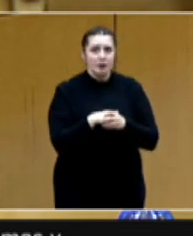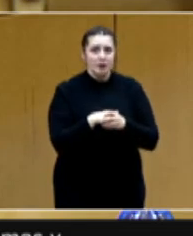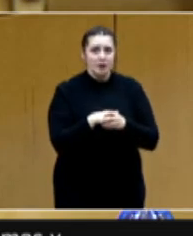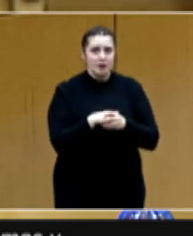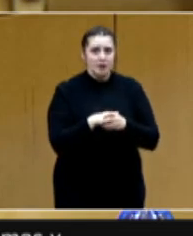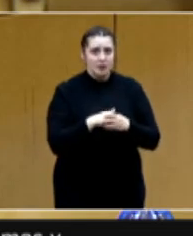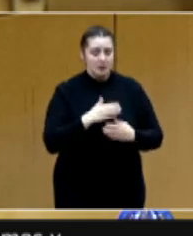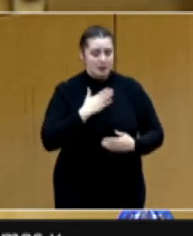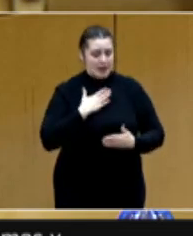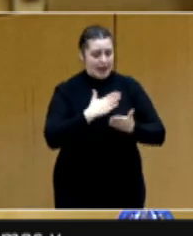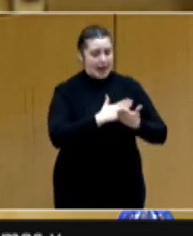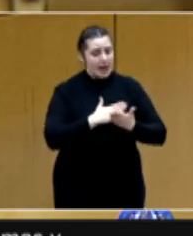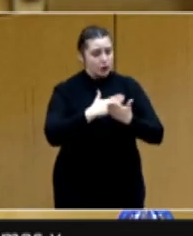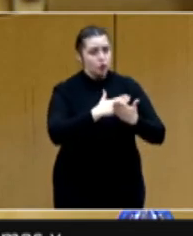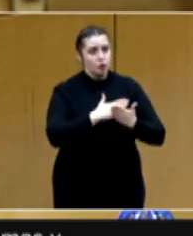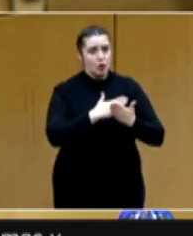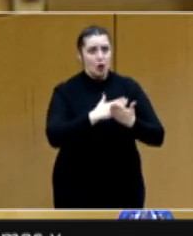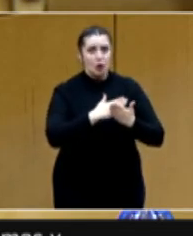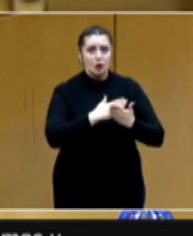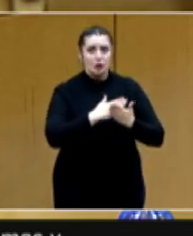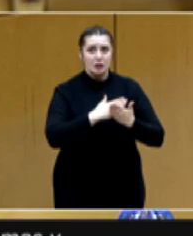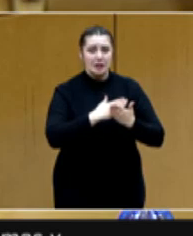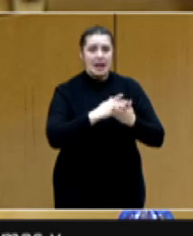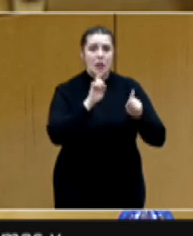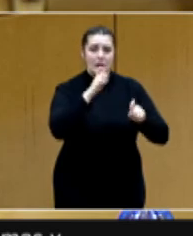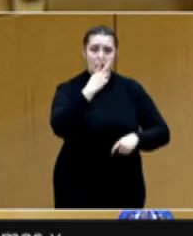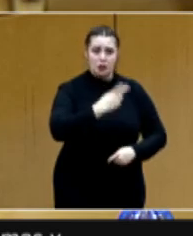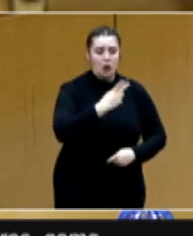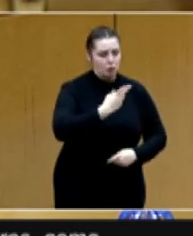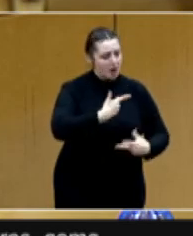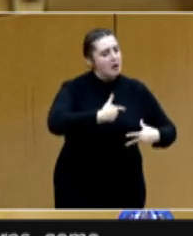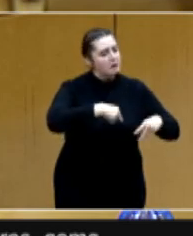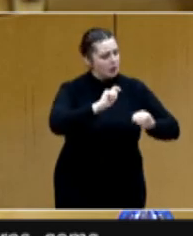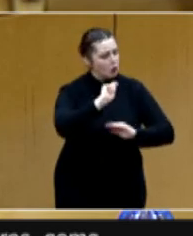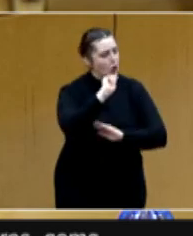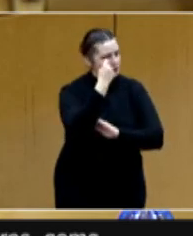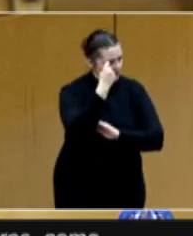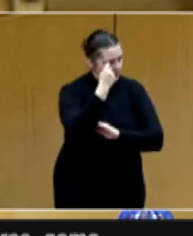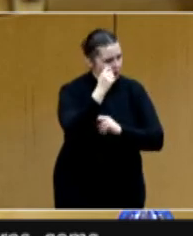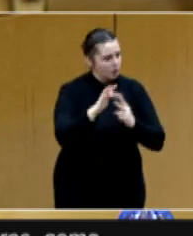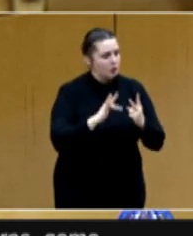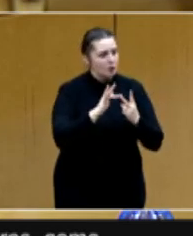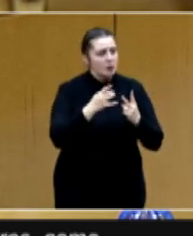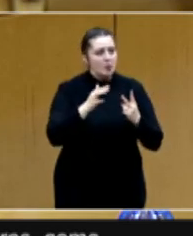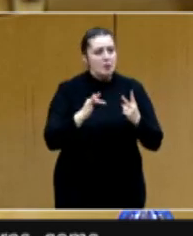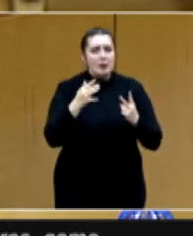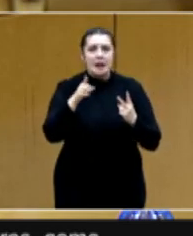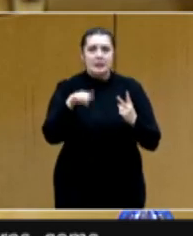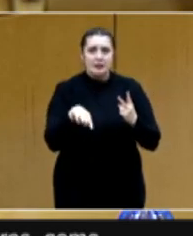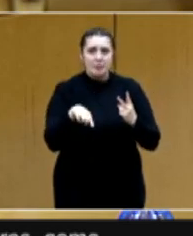acabar mis estudios de secundaria estás en un grupo